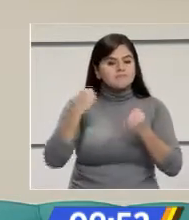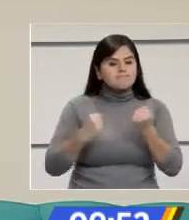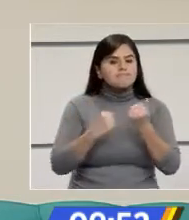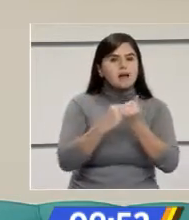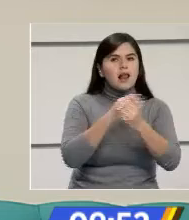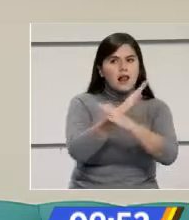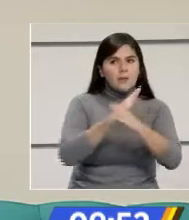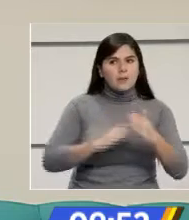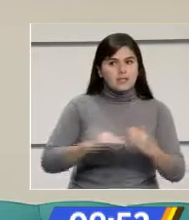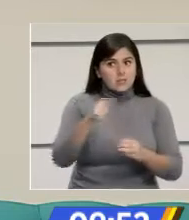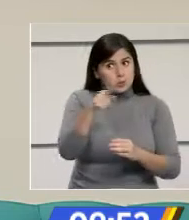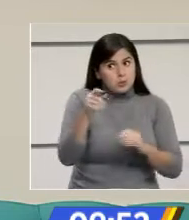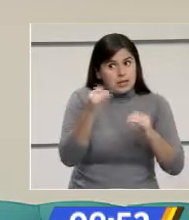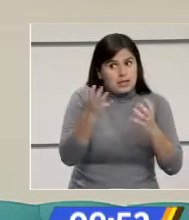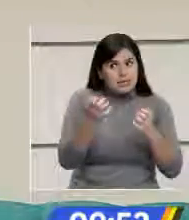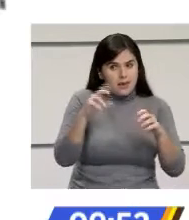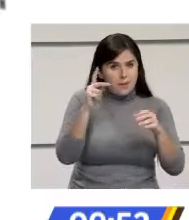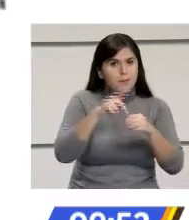ustedes quieren participar.